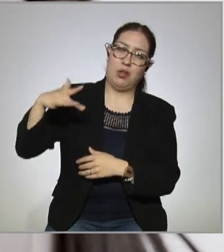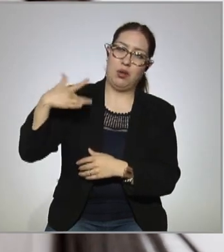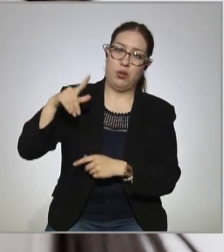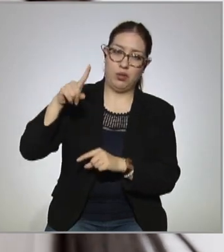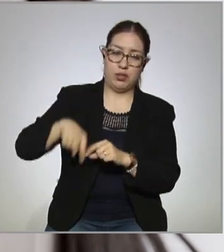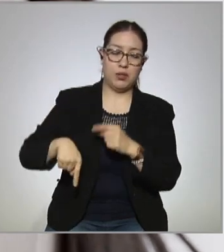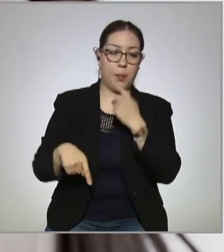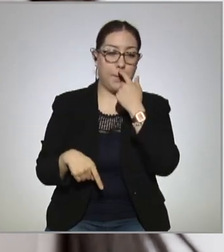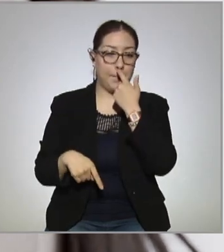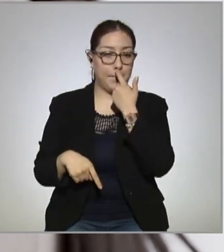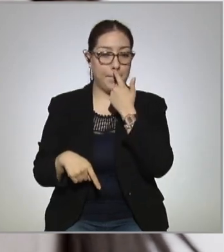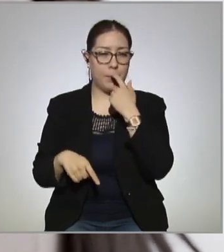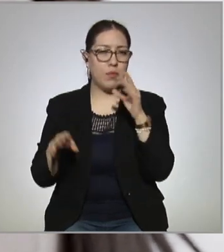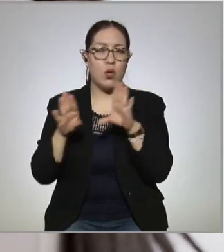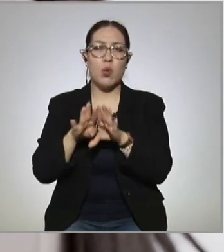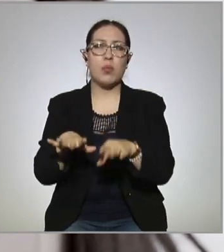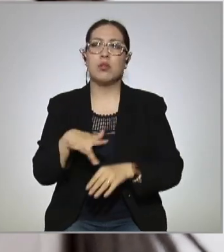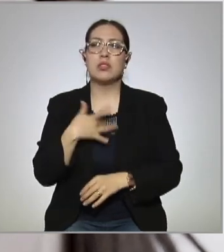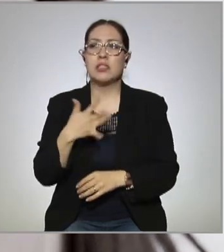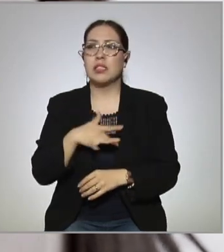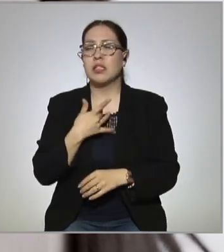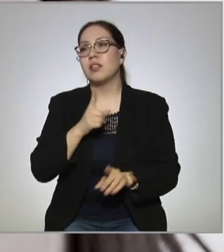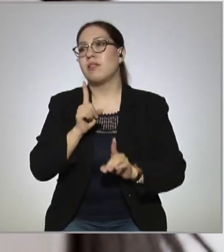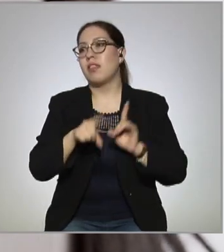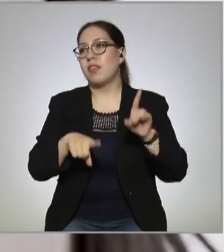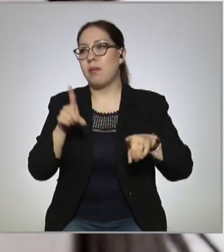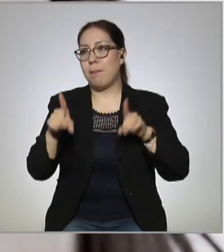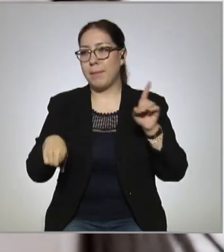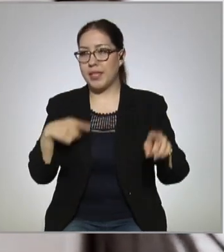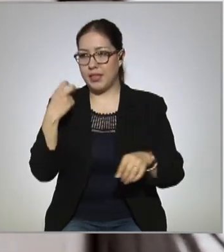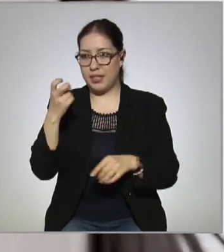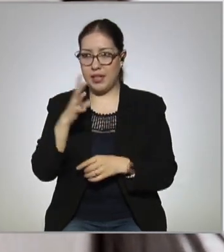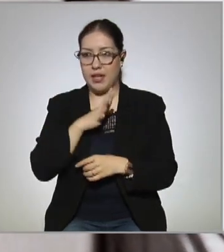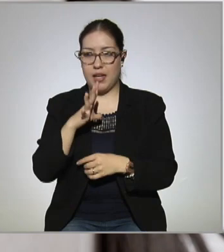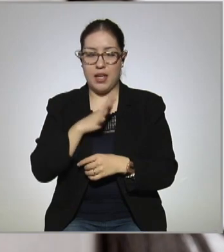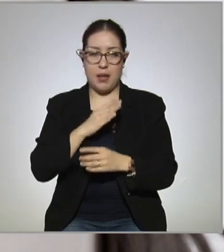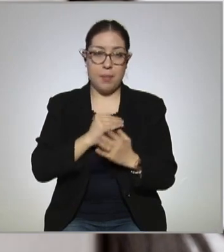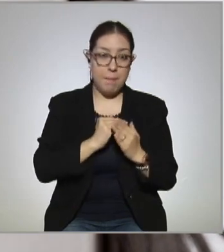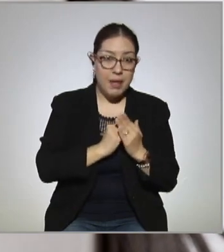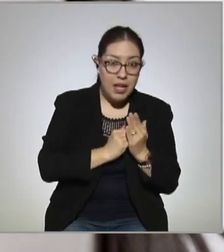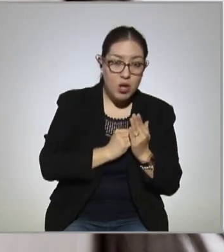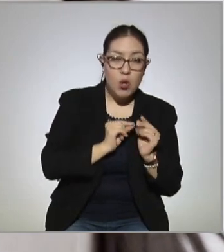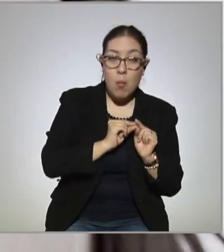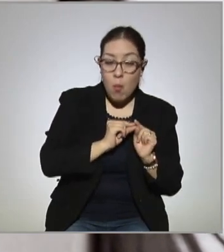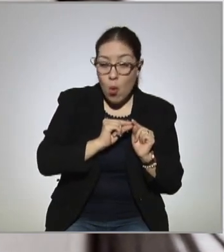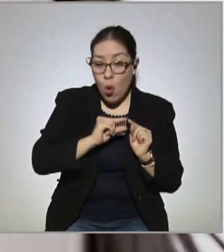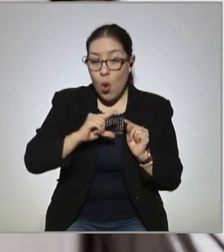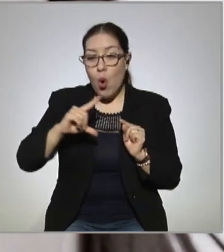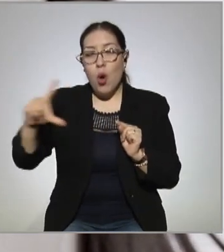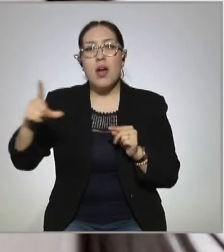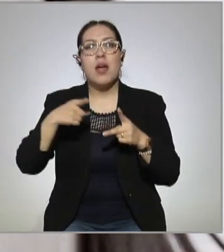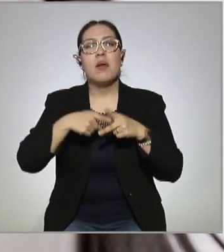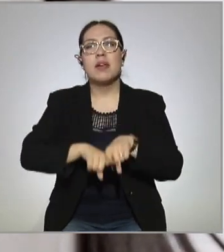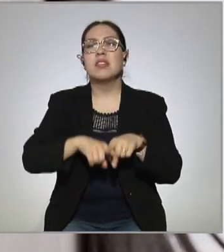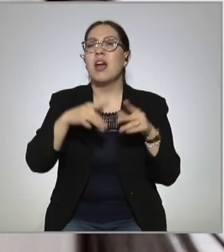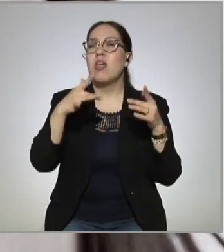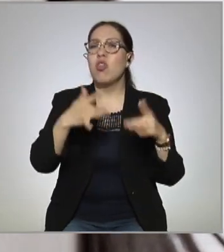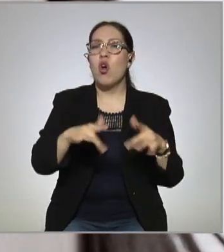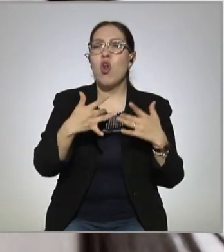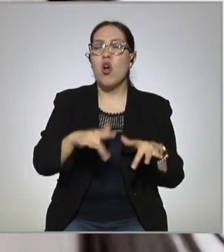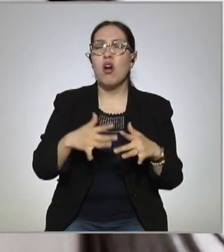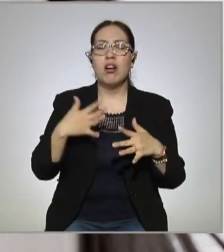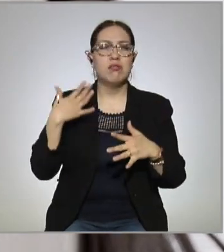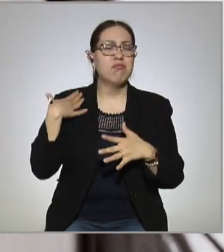síntomas son variados y van a presentarse de menos a más. Se inicia con un dolor sordo